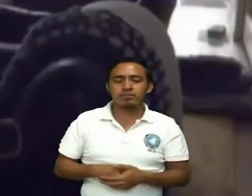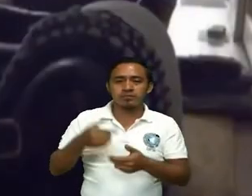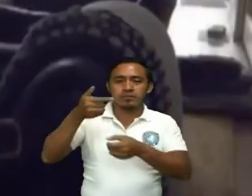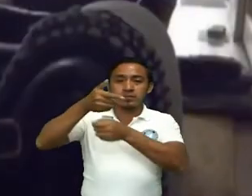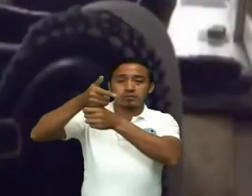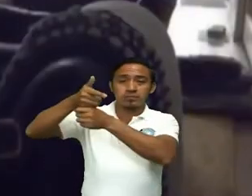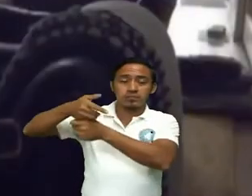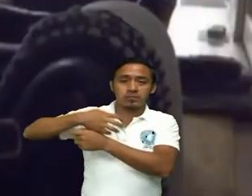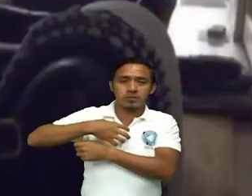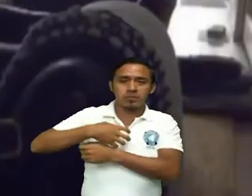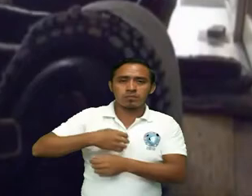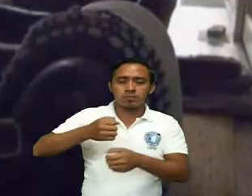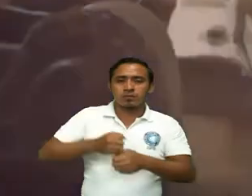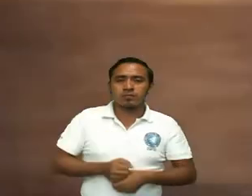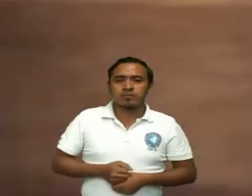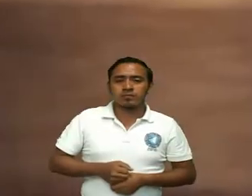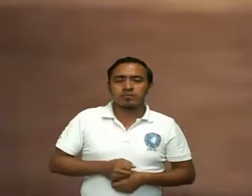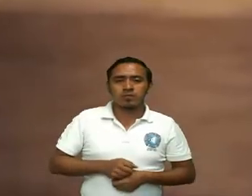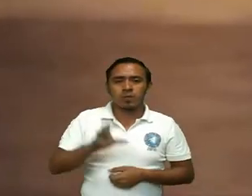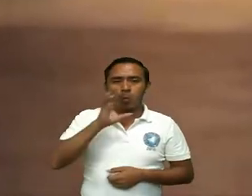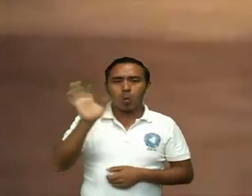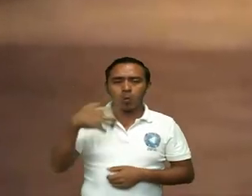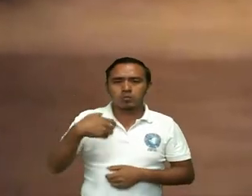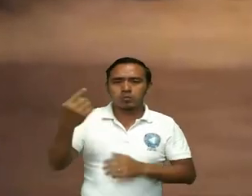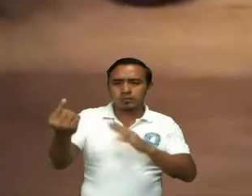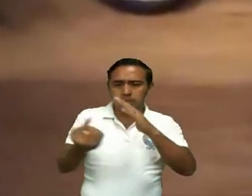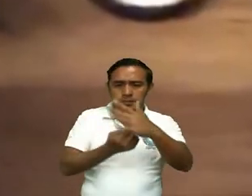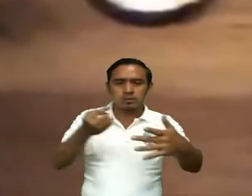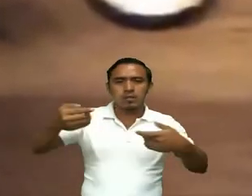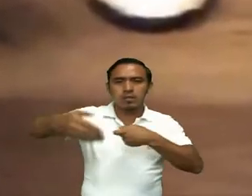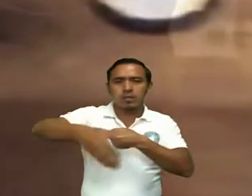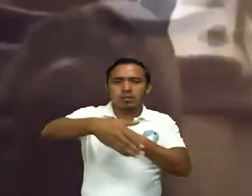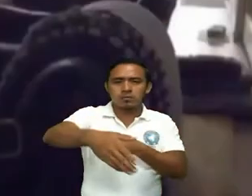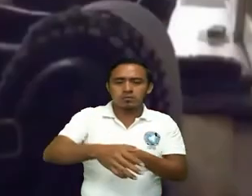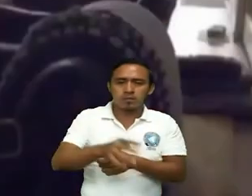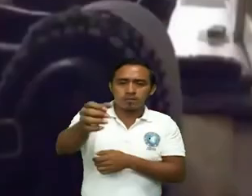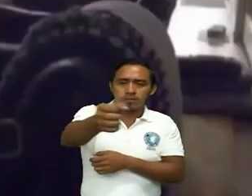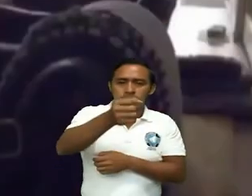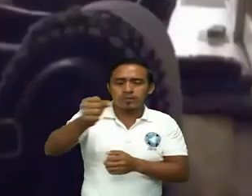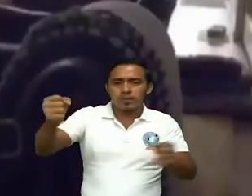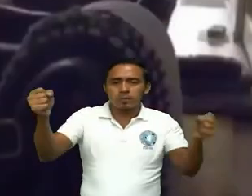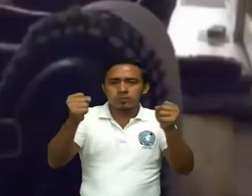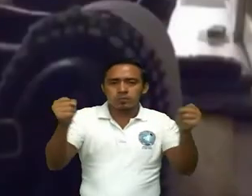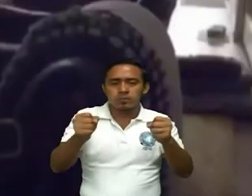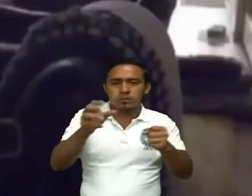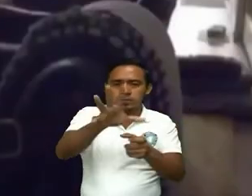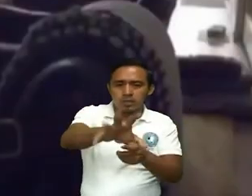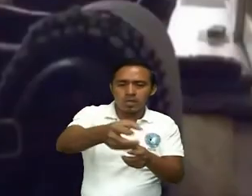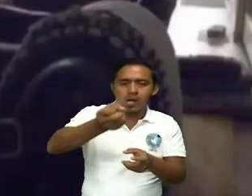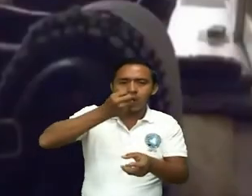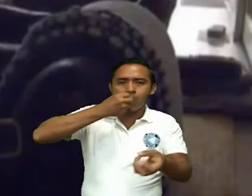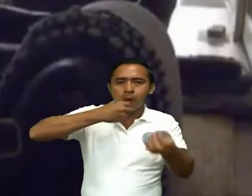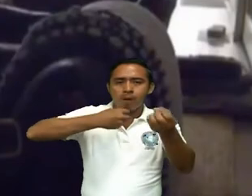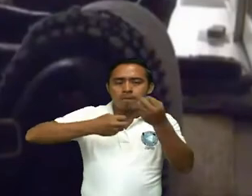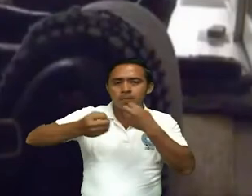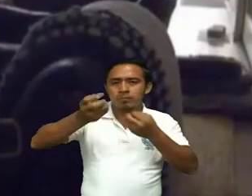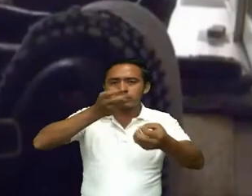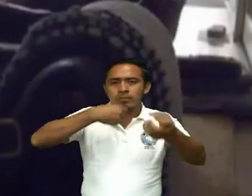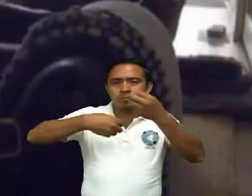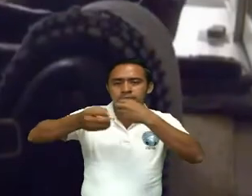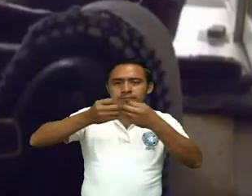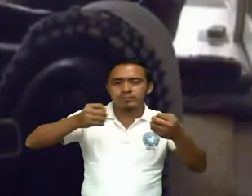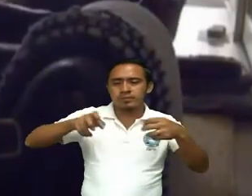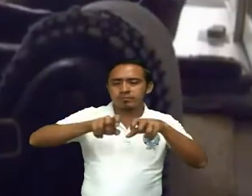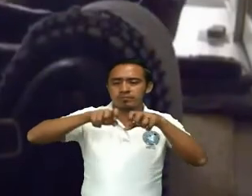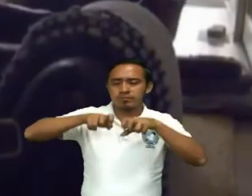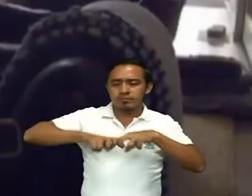de seguridad se ve cómo el animal entra a la cocina, abre el refrigerador, saca la comida y se da un banquete en la